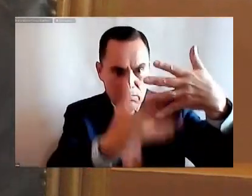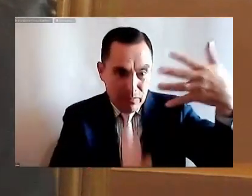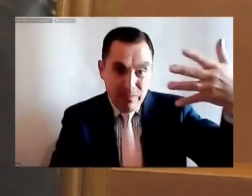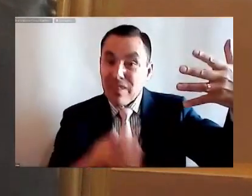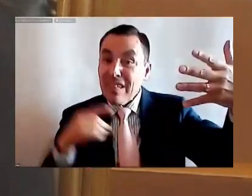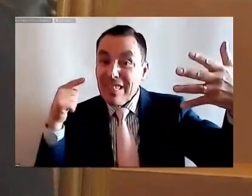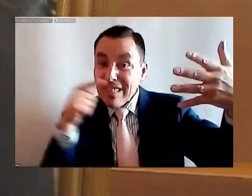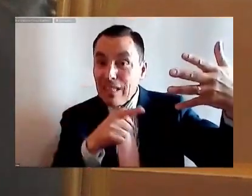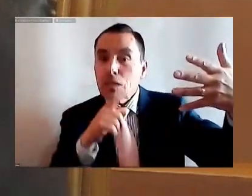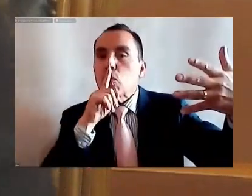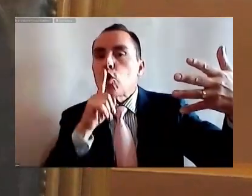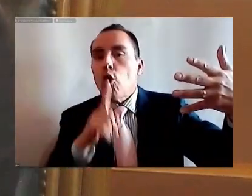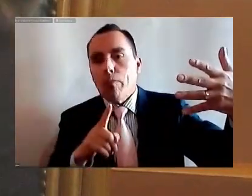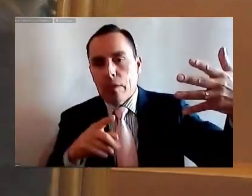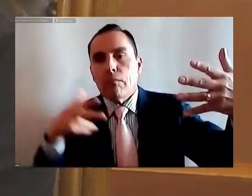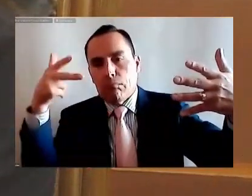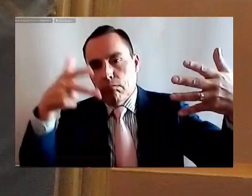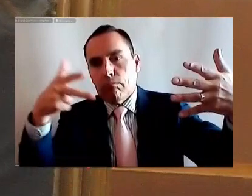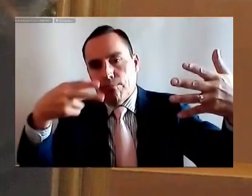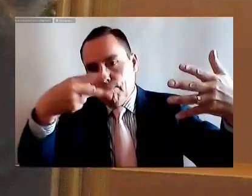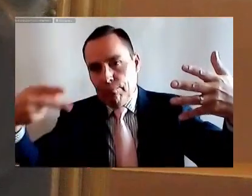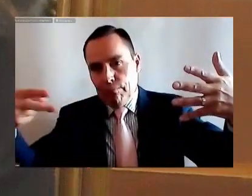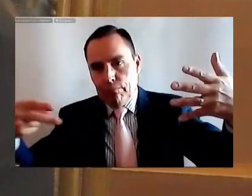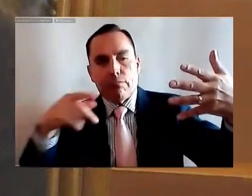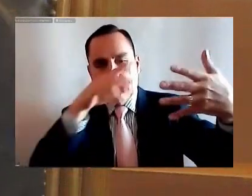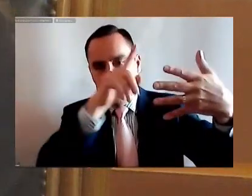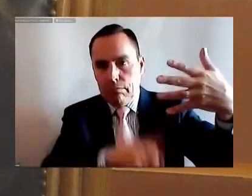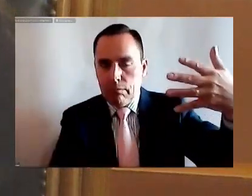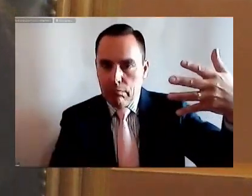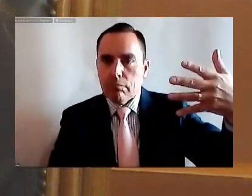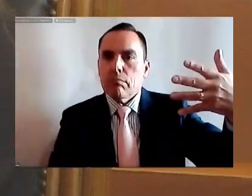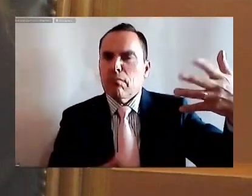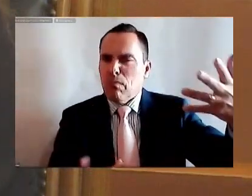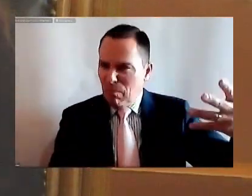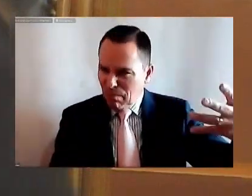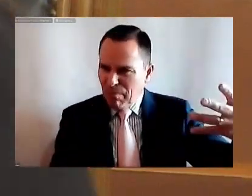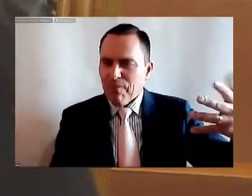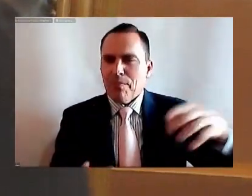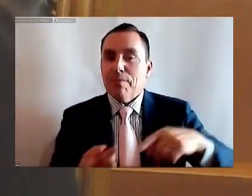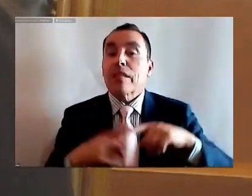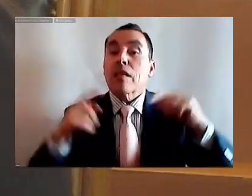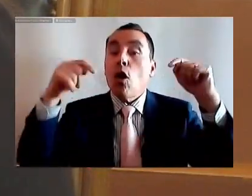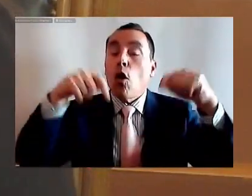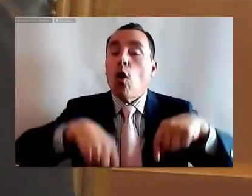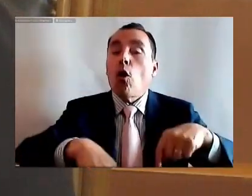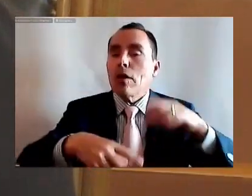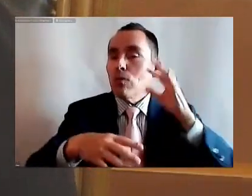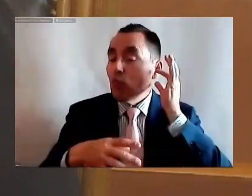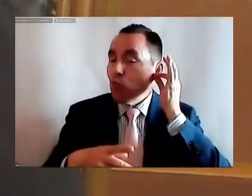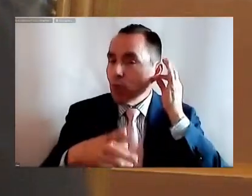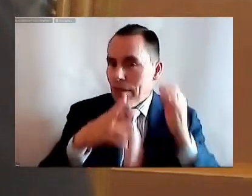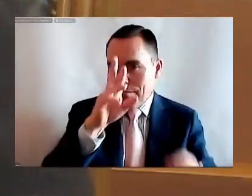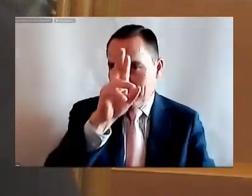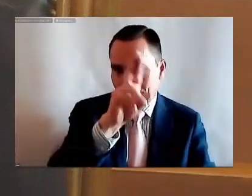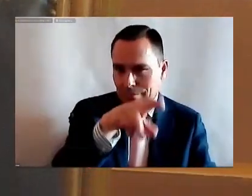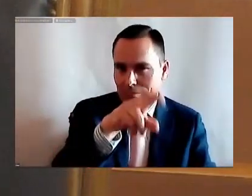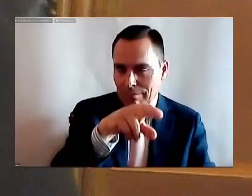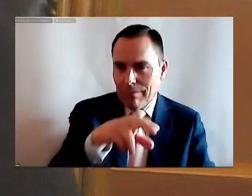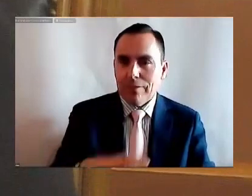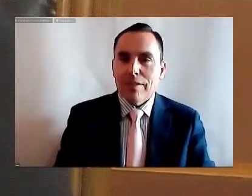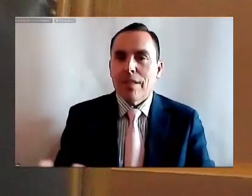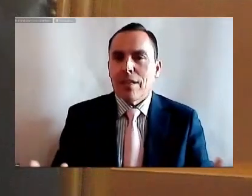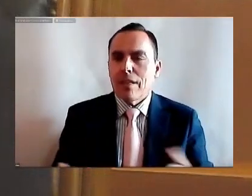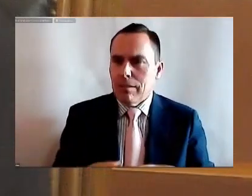el mismo peso. Y ahí a mí me parece que el tema del estándar de la mujer razonable, que no deja de ser como que a uno le hubieran dicho, ¿existe la